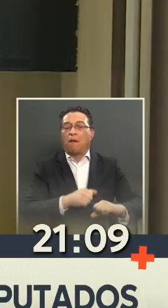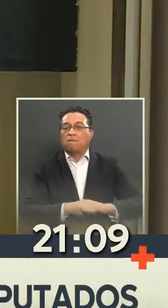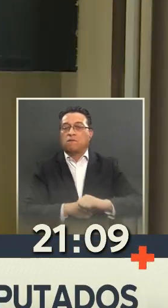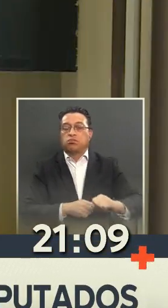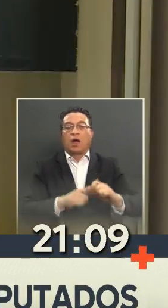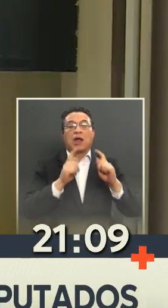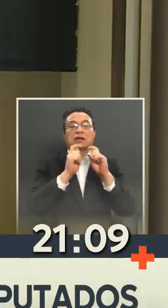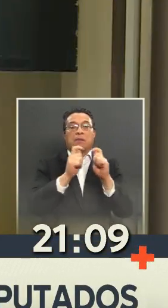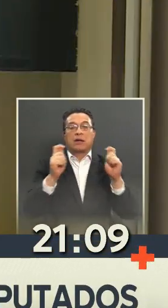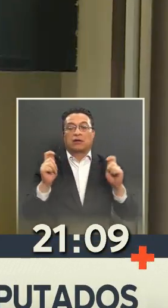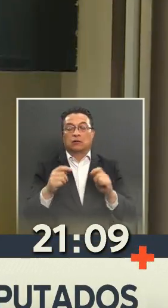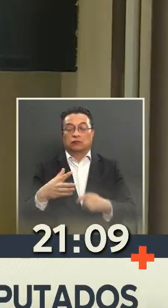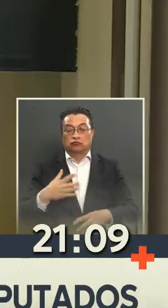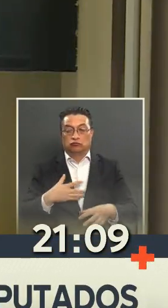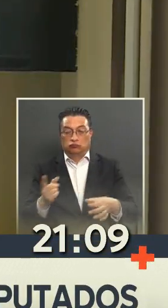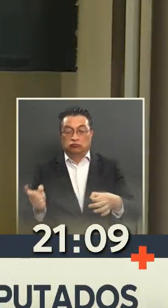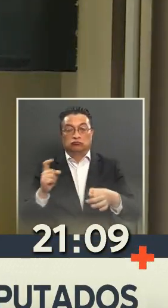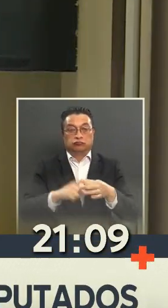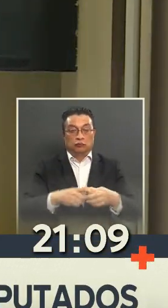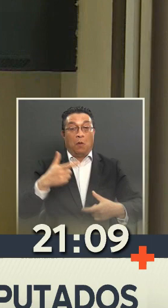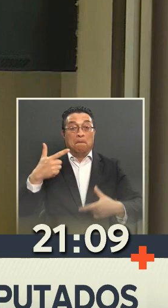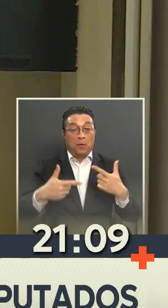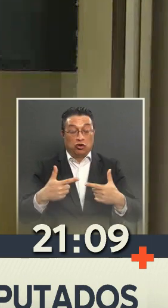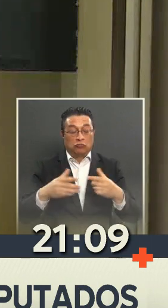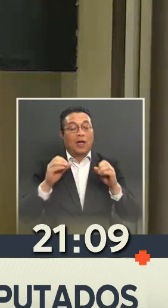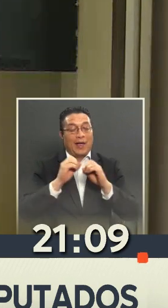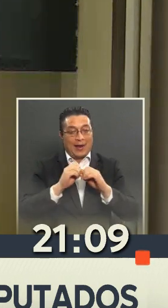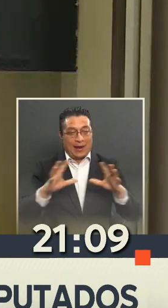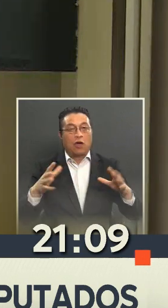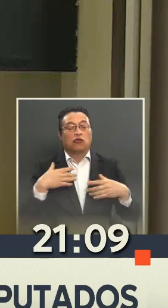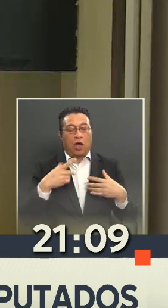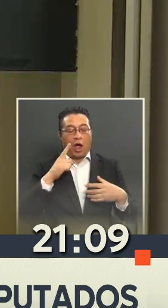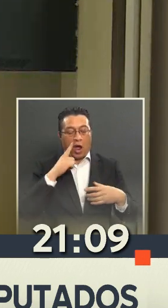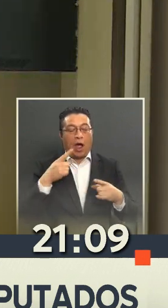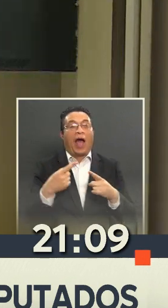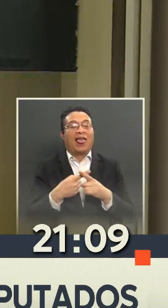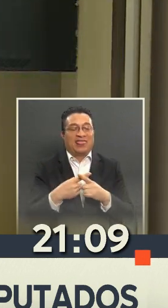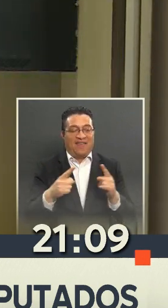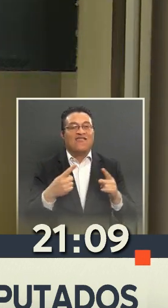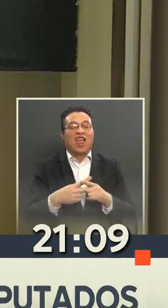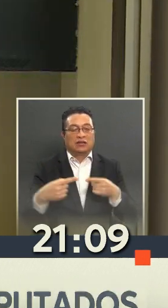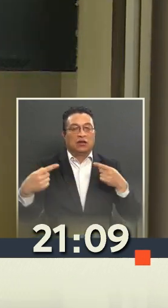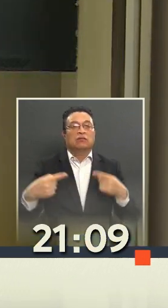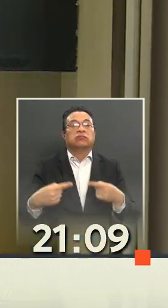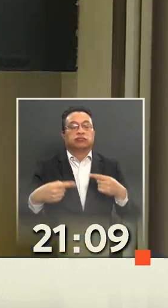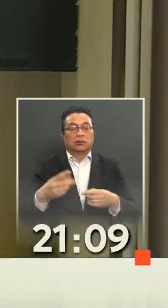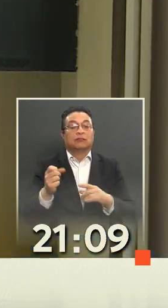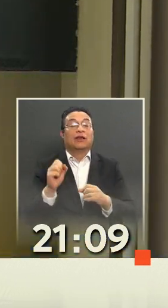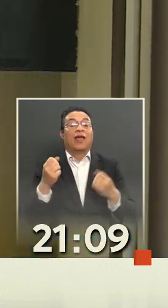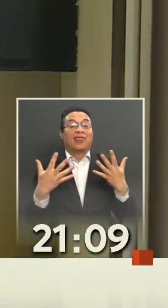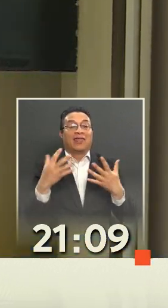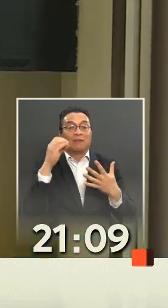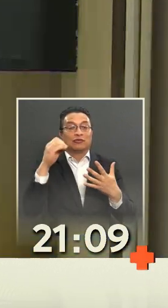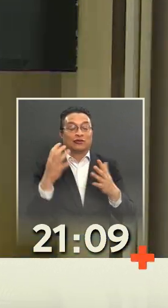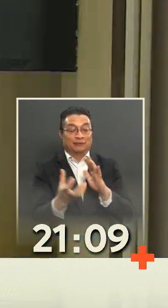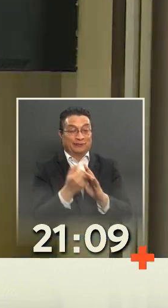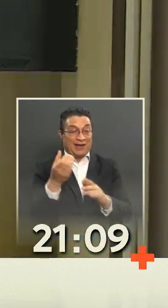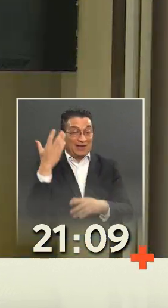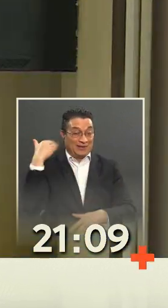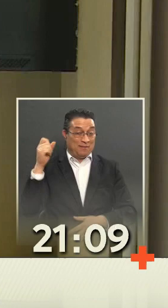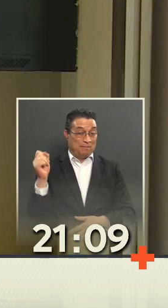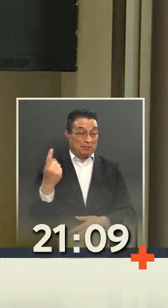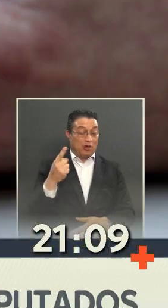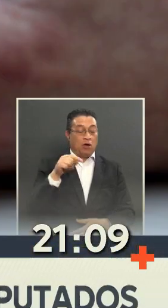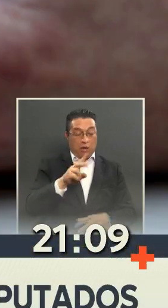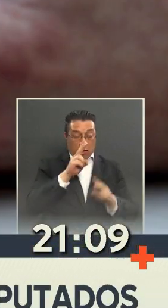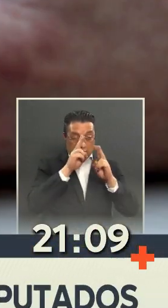campañas. Pertenecemos a un bloque político, pero claramente en esto hemos tenido una diferencia ya desde el primer retiro y esperamos que esa diferencia sea respetada,